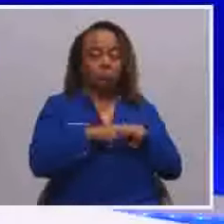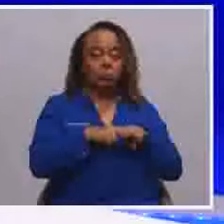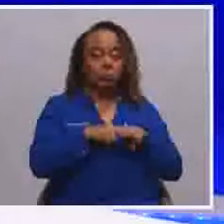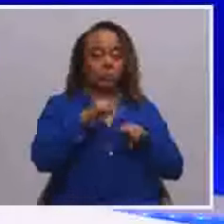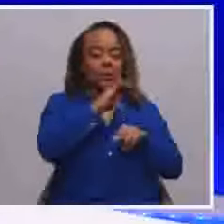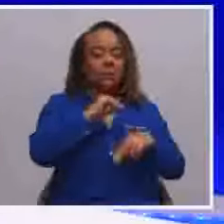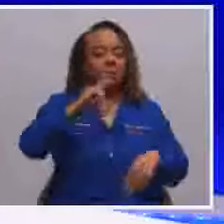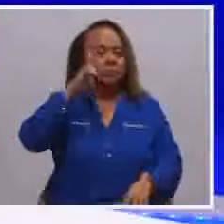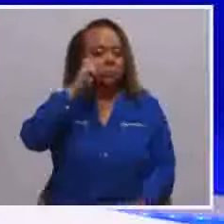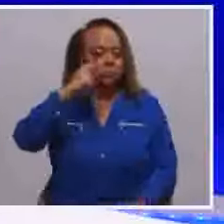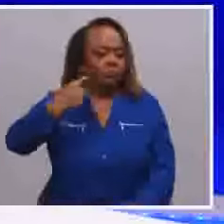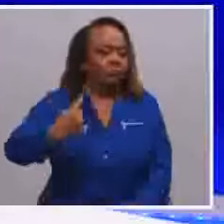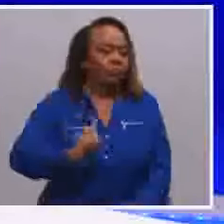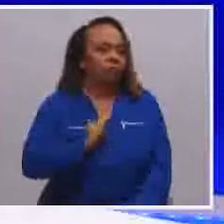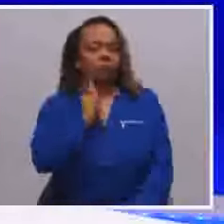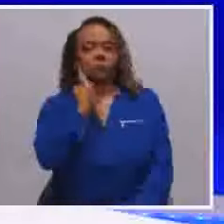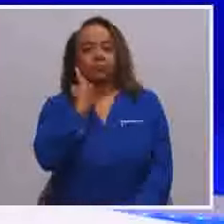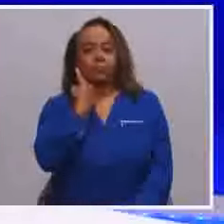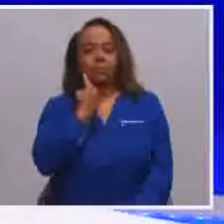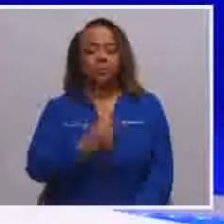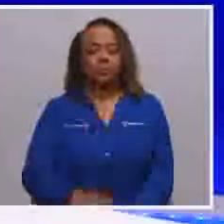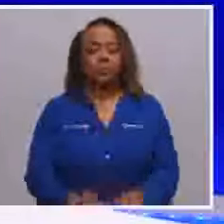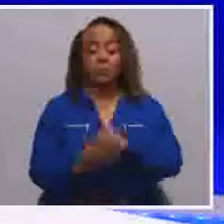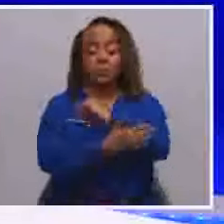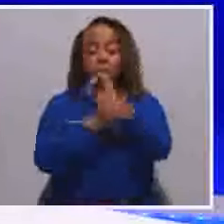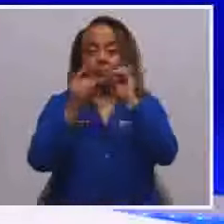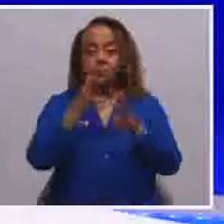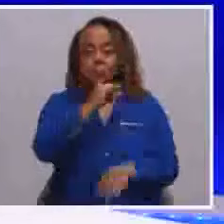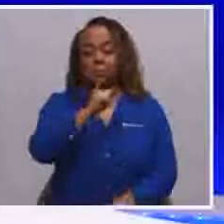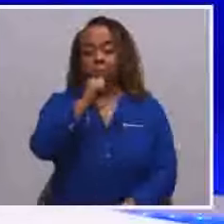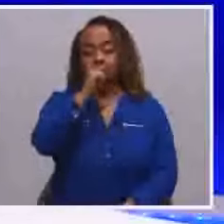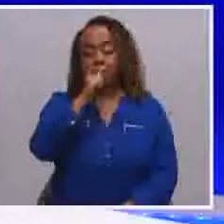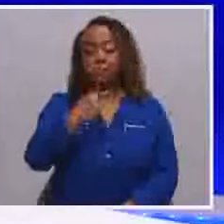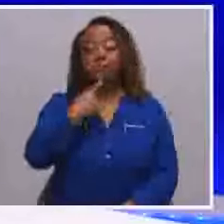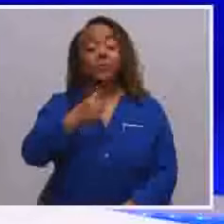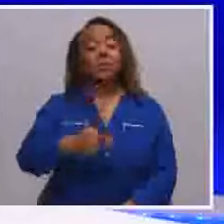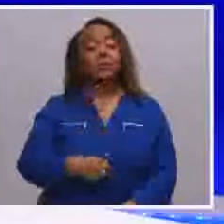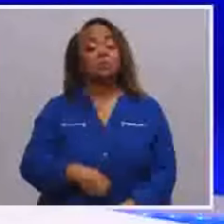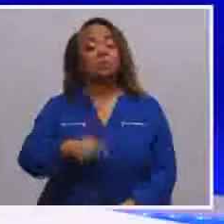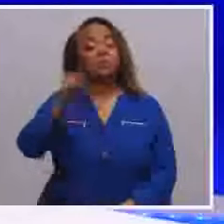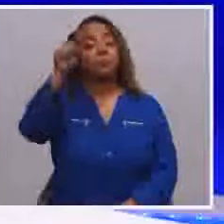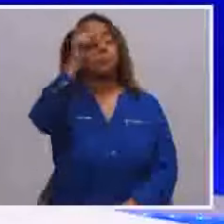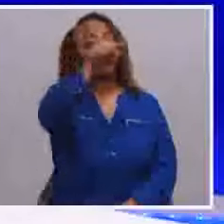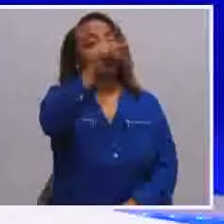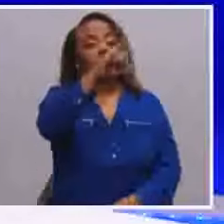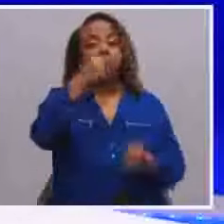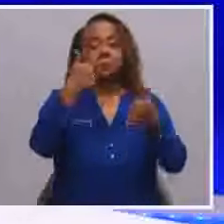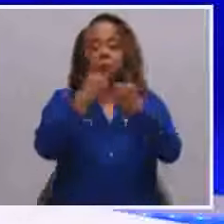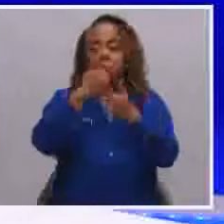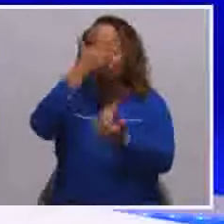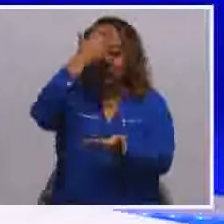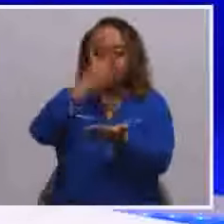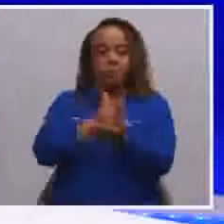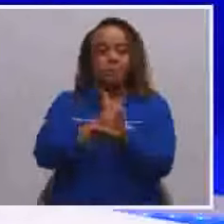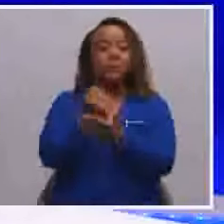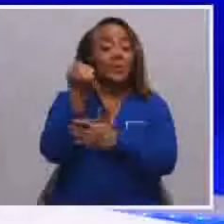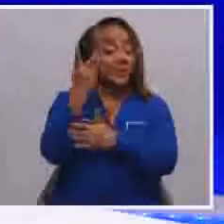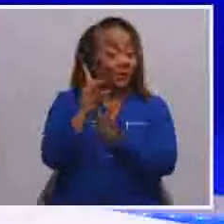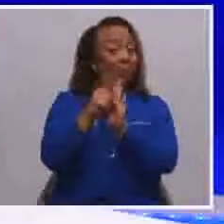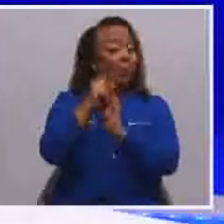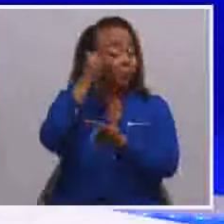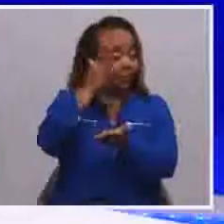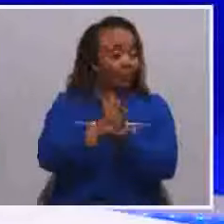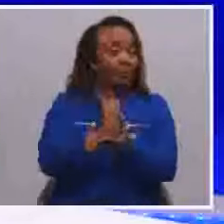recibe insultos racistas y cambel señala denuncia y el partido el partido se tuvo como por 17